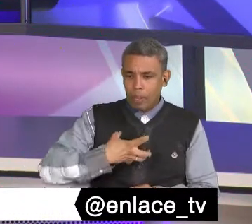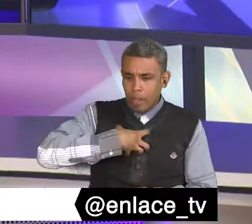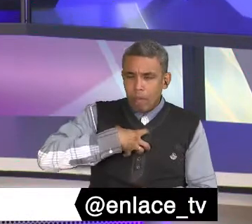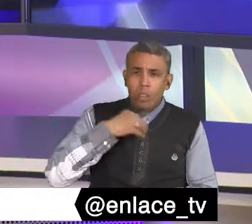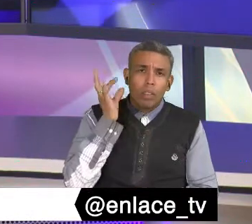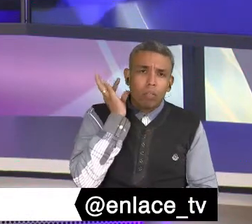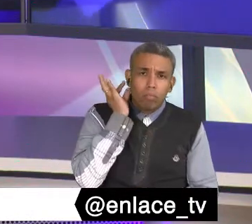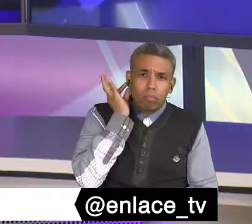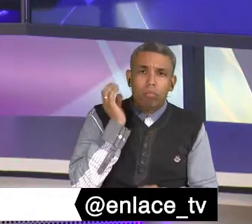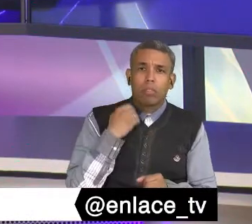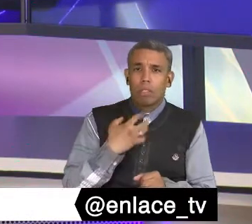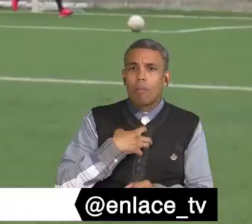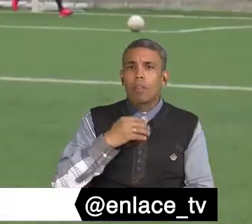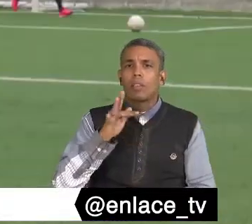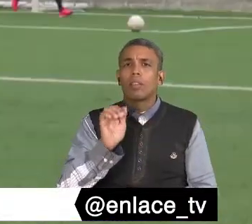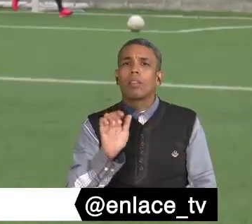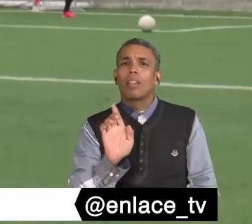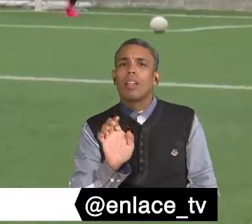Las Talentosas.